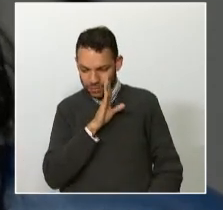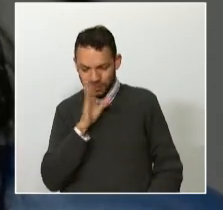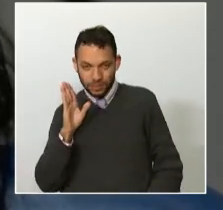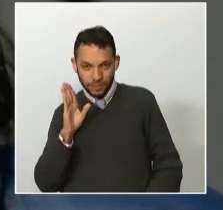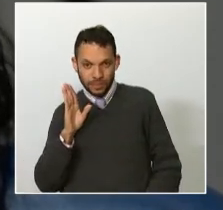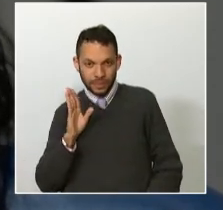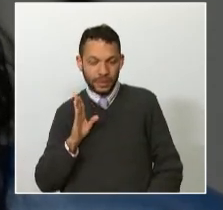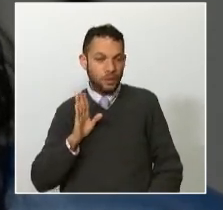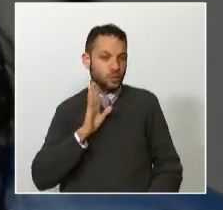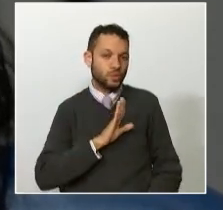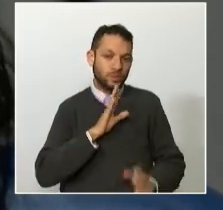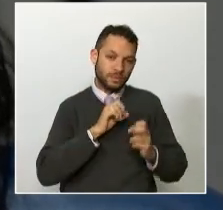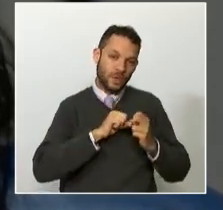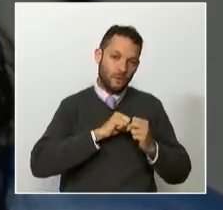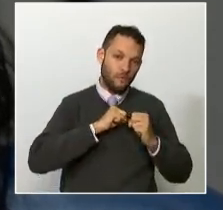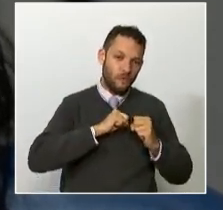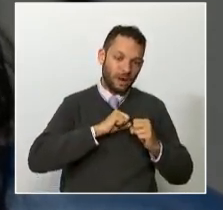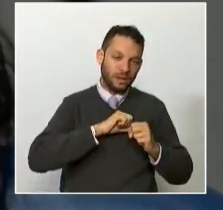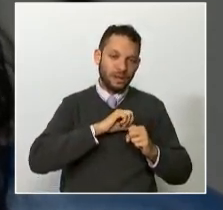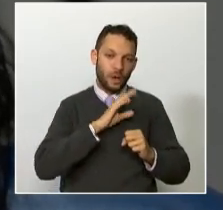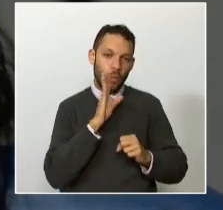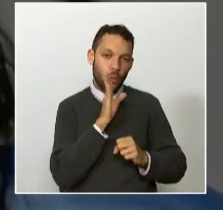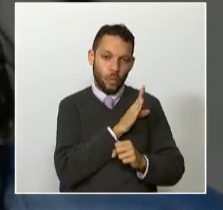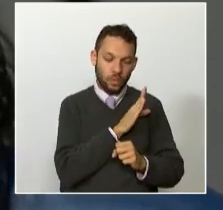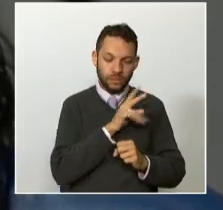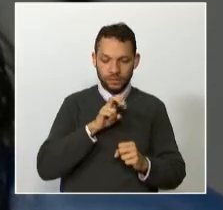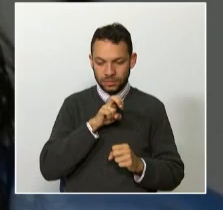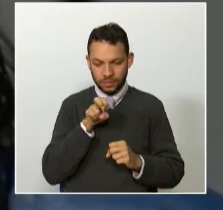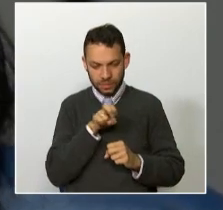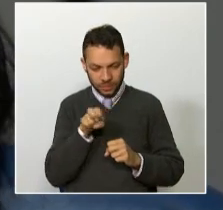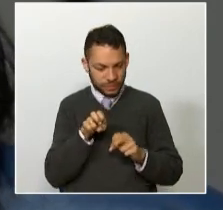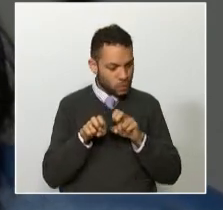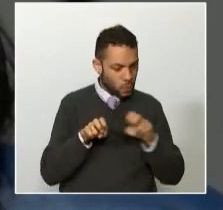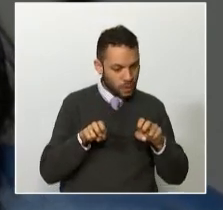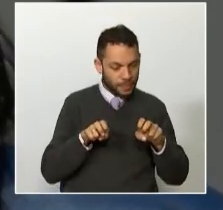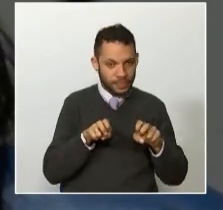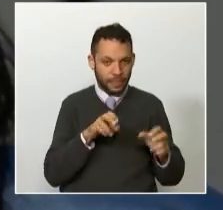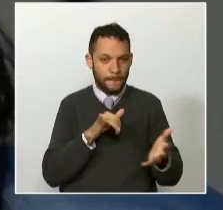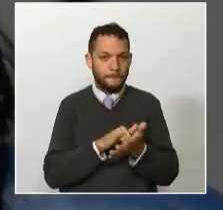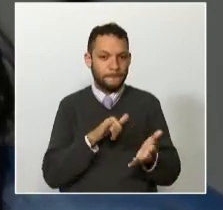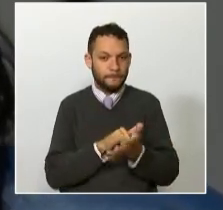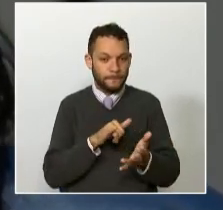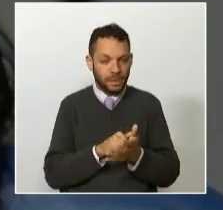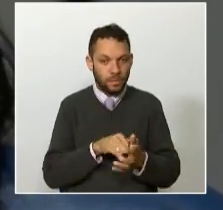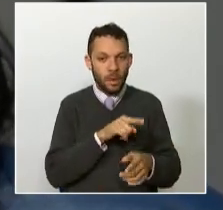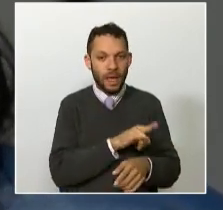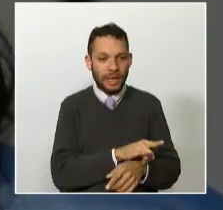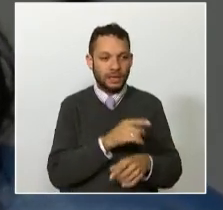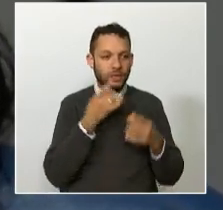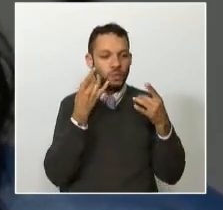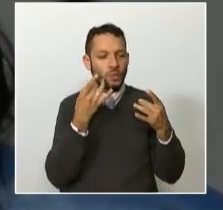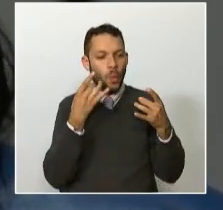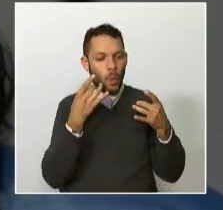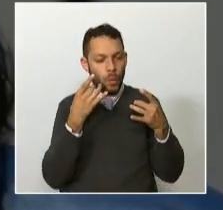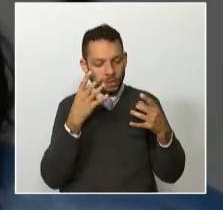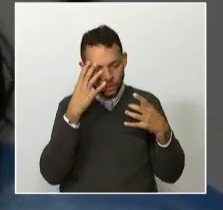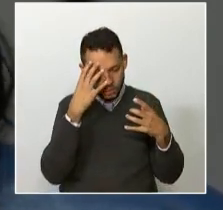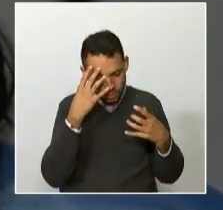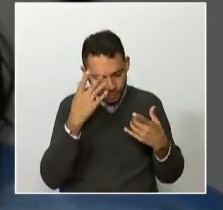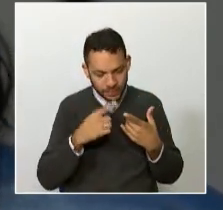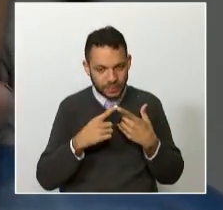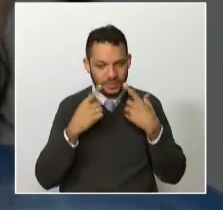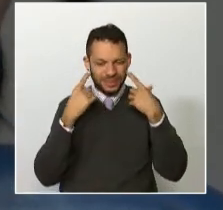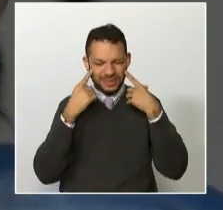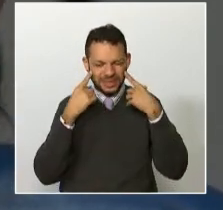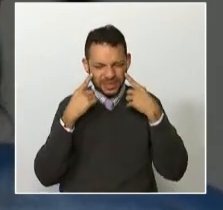que los músculos se tonifican más hacia un lado y uno alcanza a apreciar esto. Hay dolor de cabeza, hay dolor en la sien